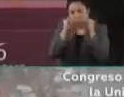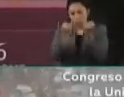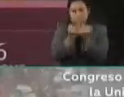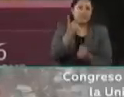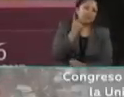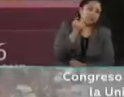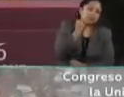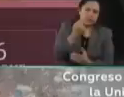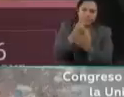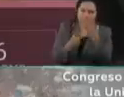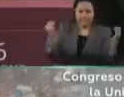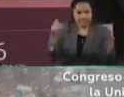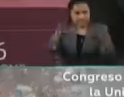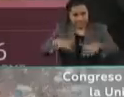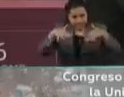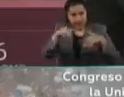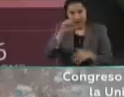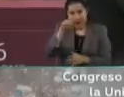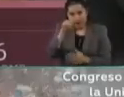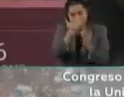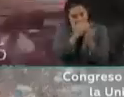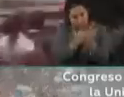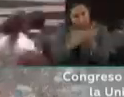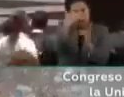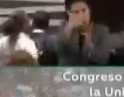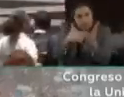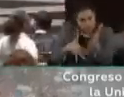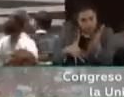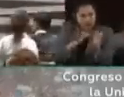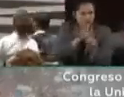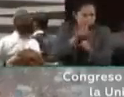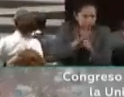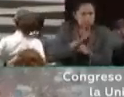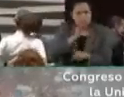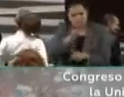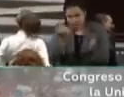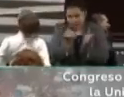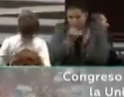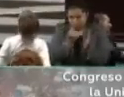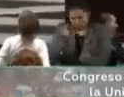General se da por leída y aprobada.